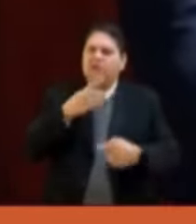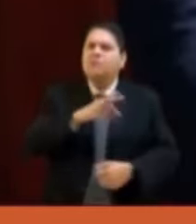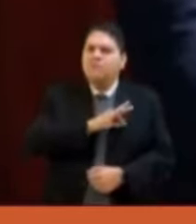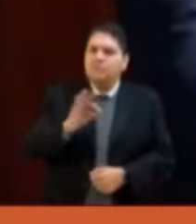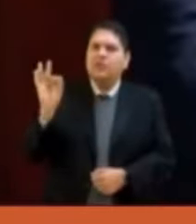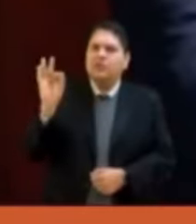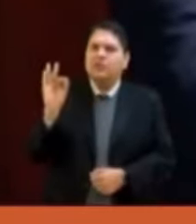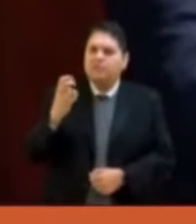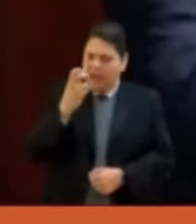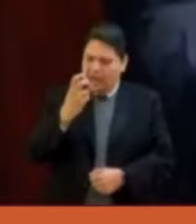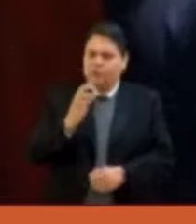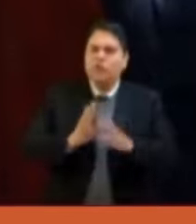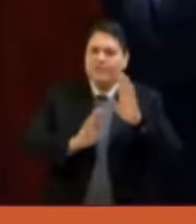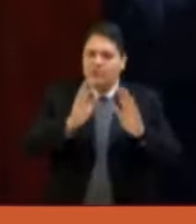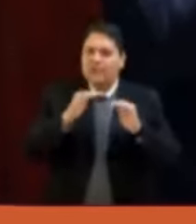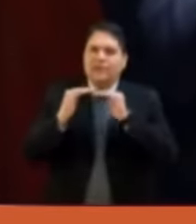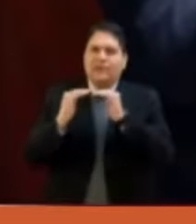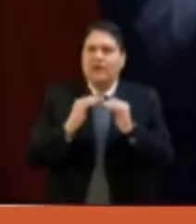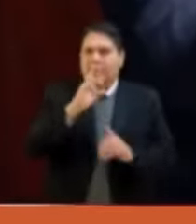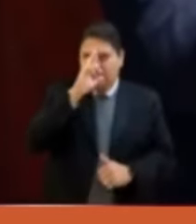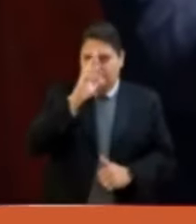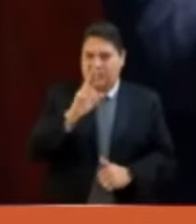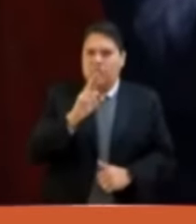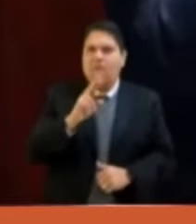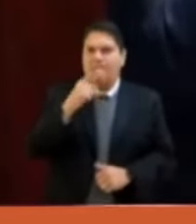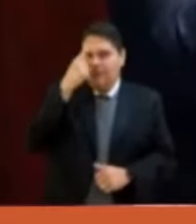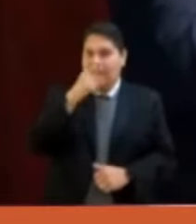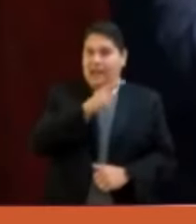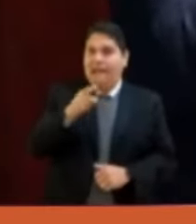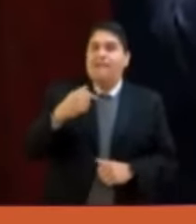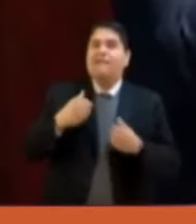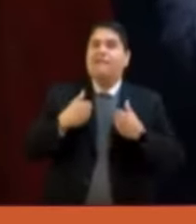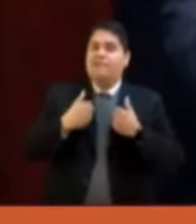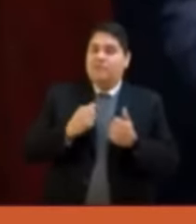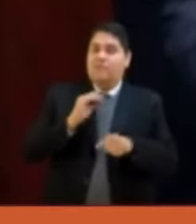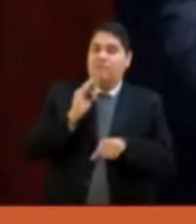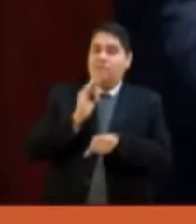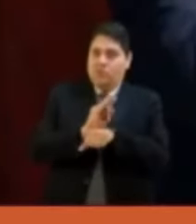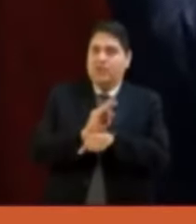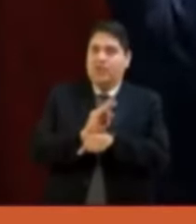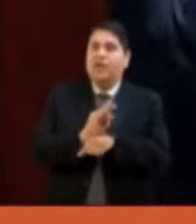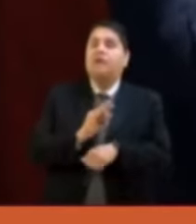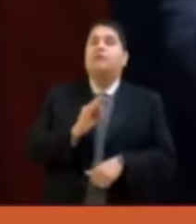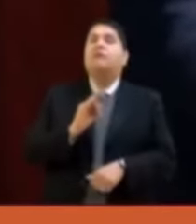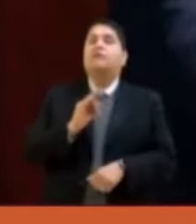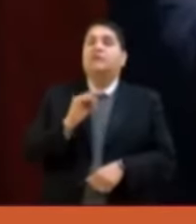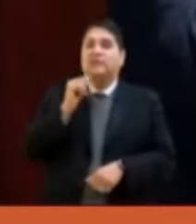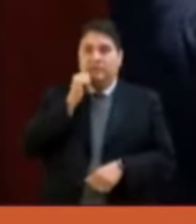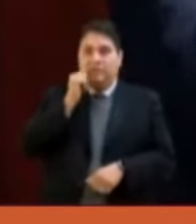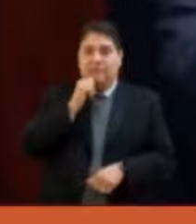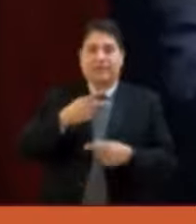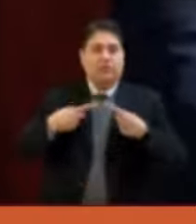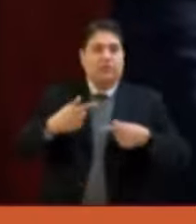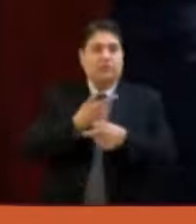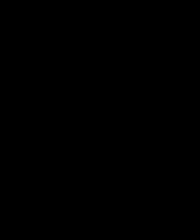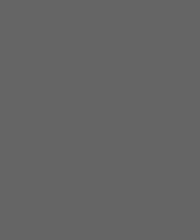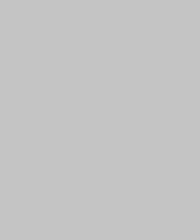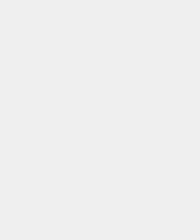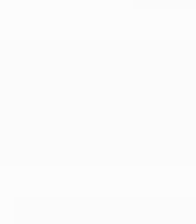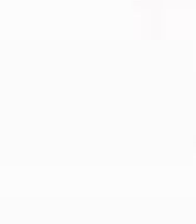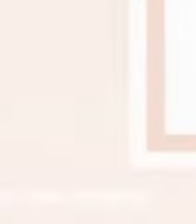en democracia y que tenga absolutamente Claro que vamos a defender libertades y